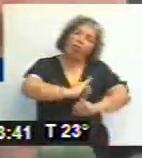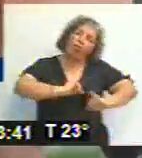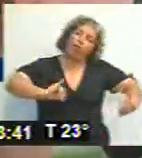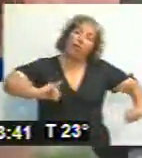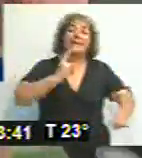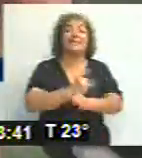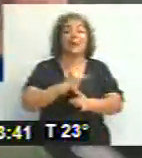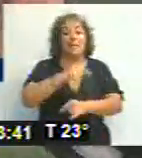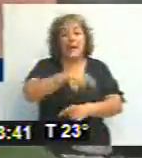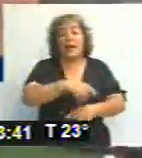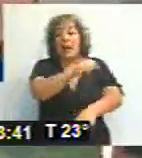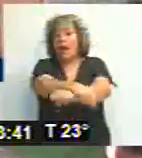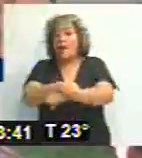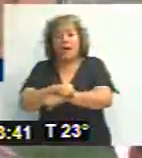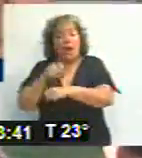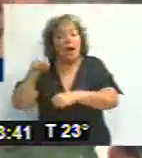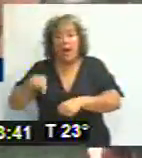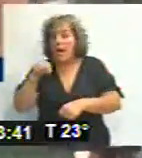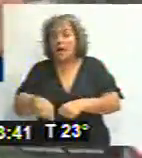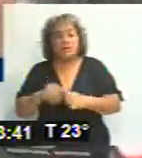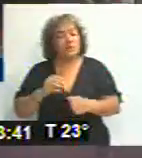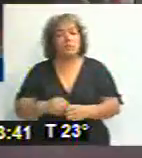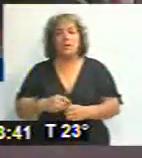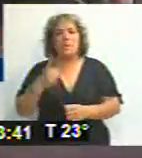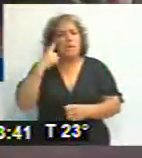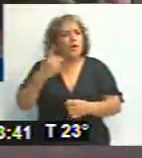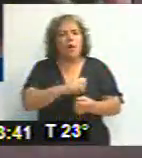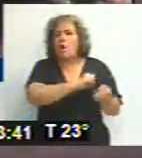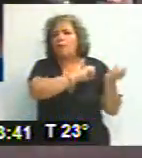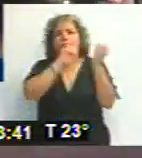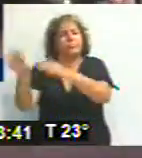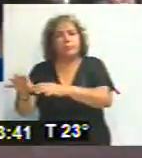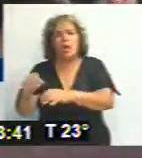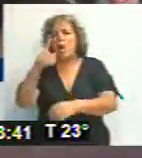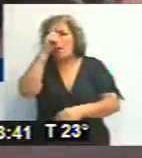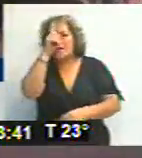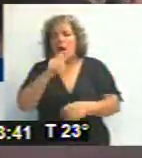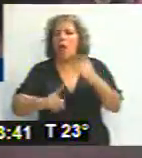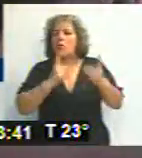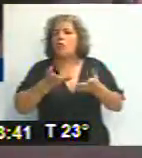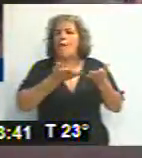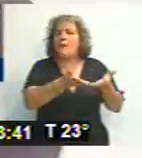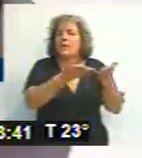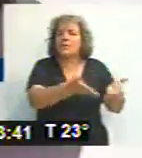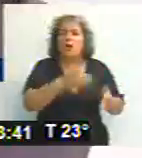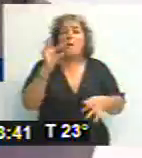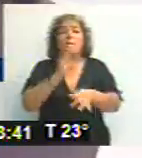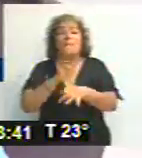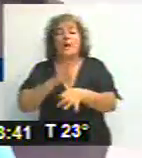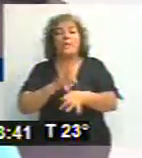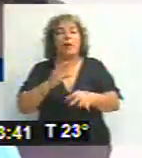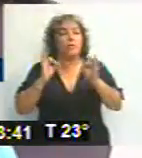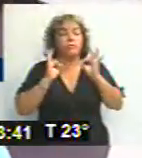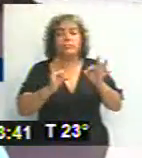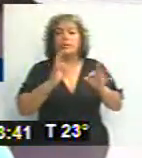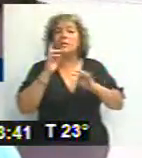penal. Claro, siempre estoy aquí en el... Sí. ¿Por qué no lo trasladaron? ¿Por qué no le ofrecieron los servicios médicos necesarios teniendo